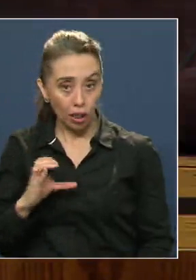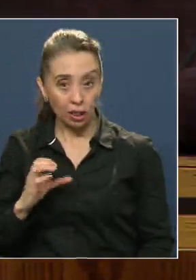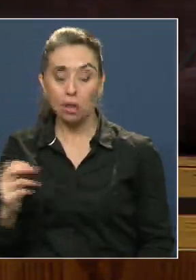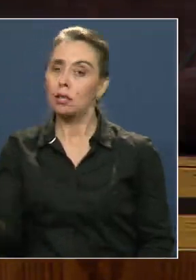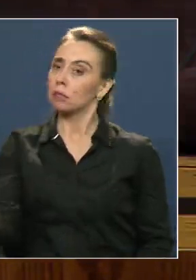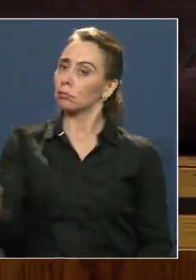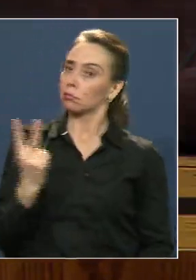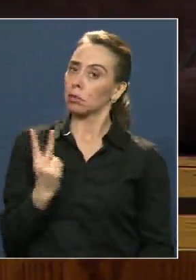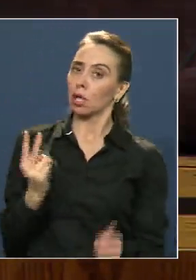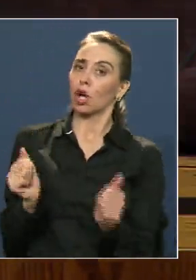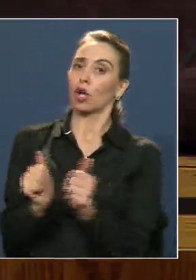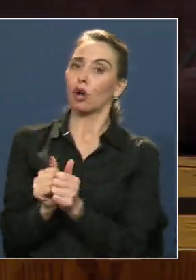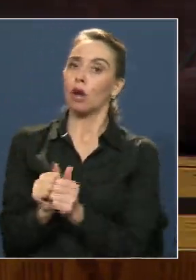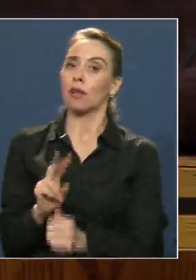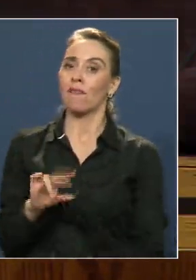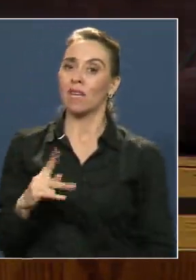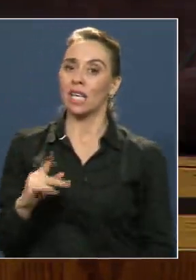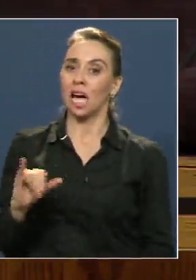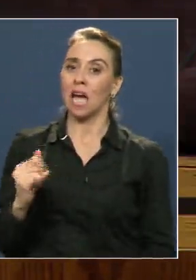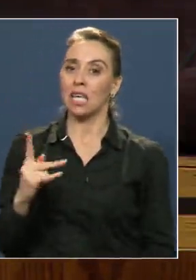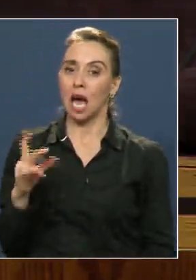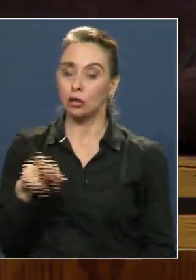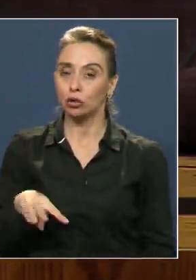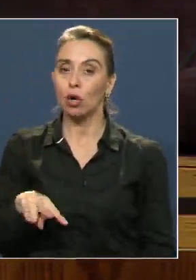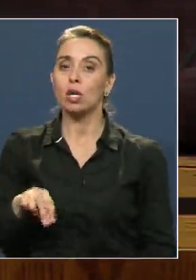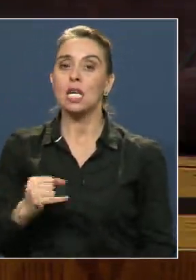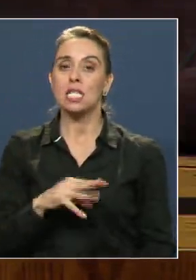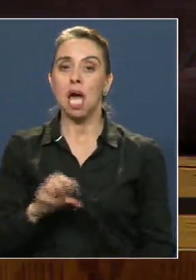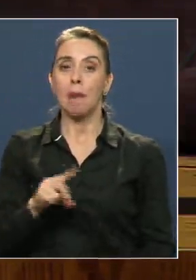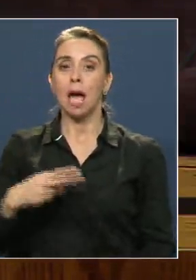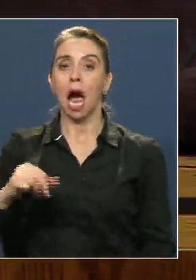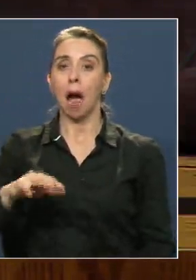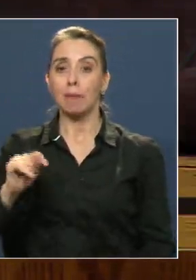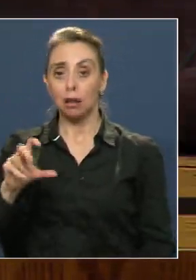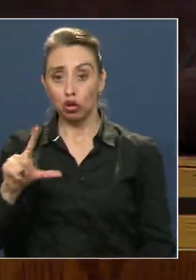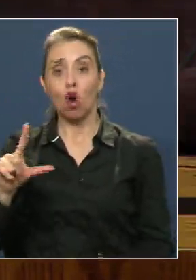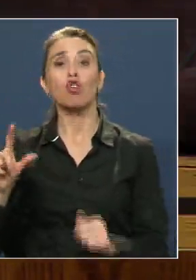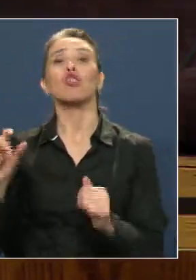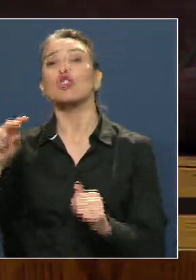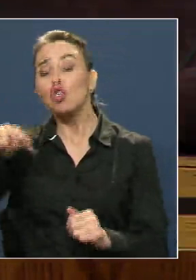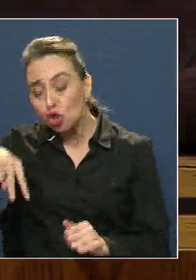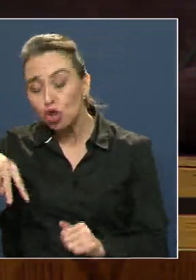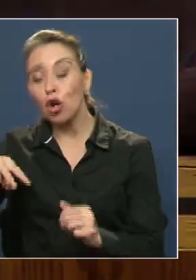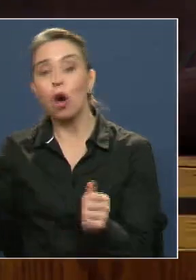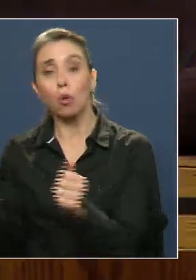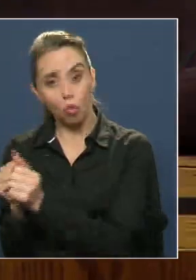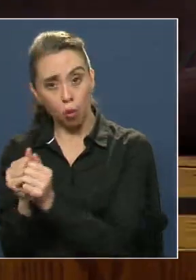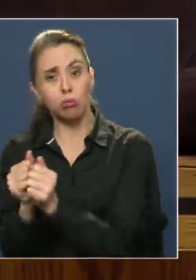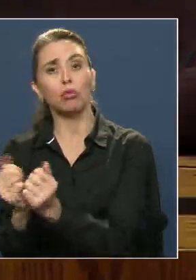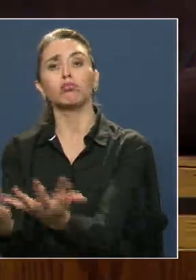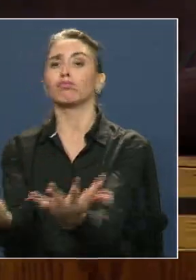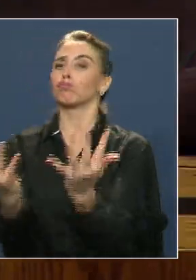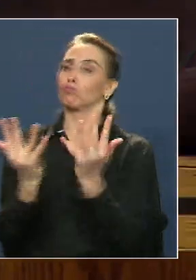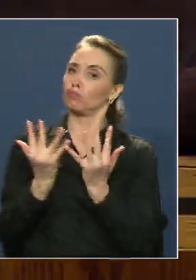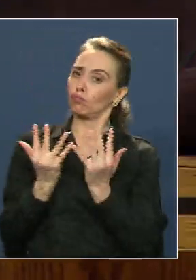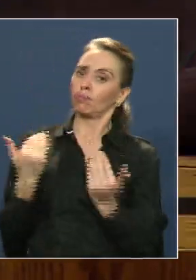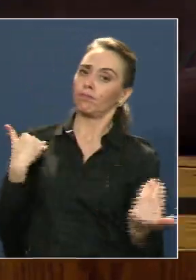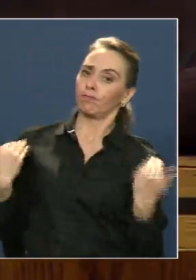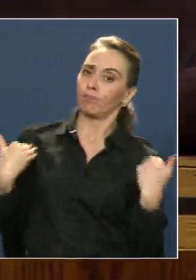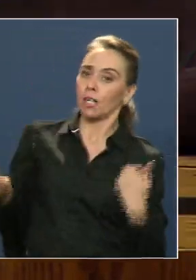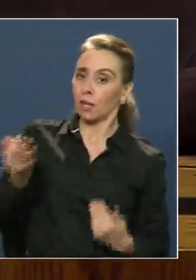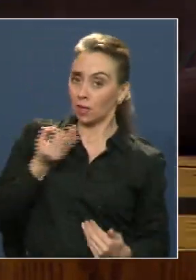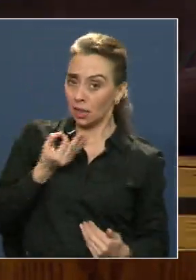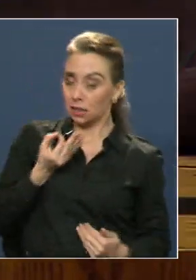venían acompañados de Vinca Jackson, de James Hamilton y de otros, a plantearnos precisamente a raíz